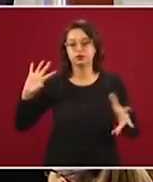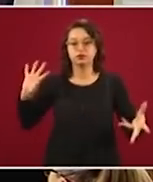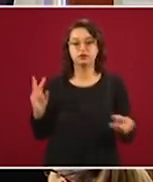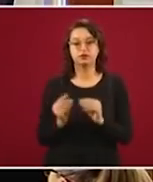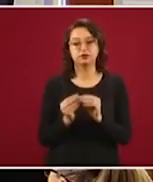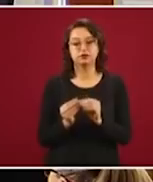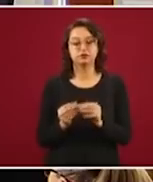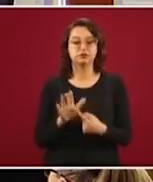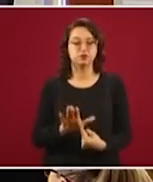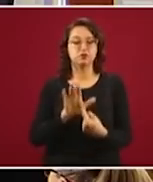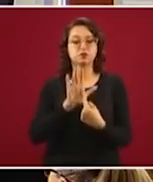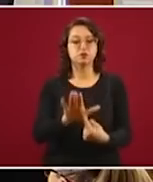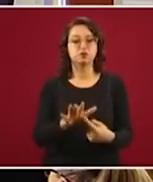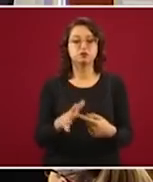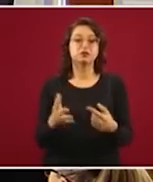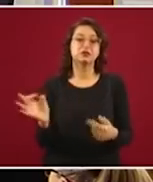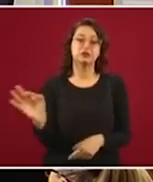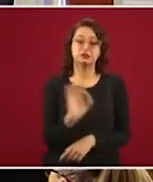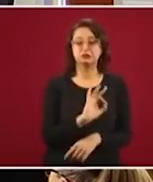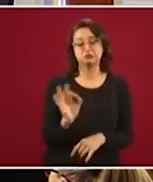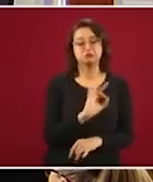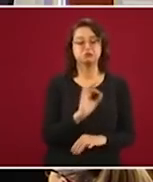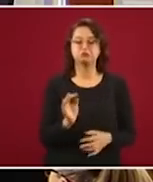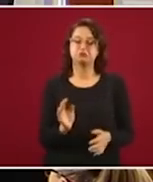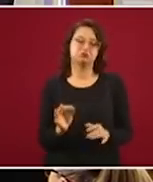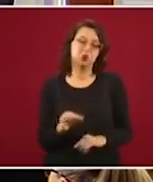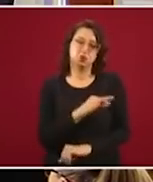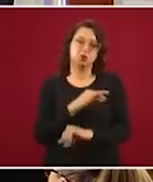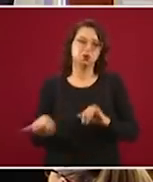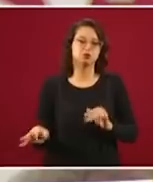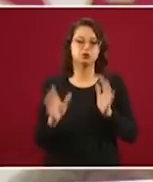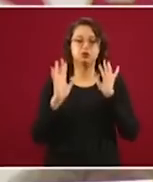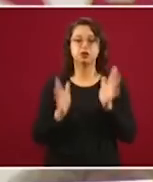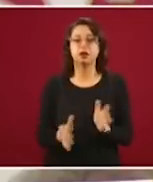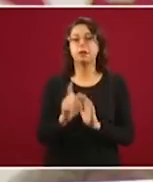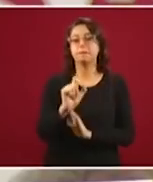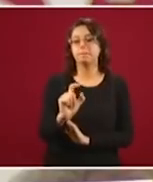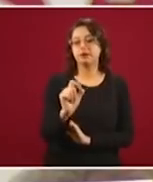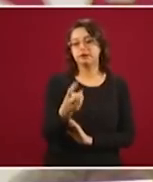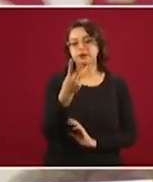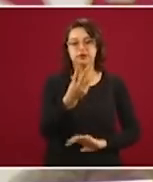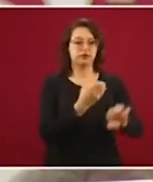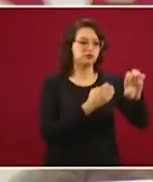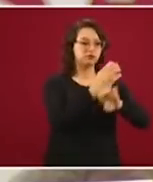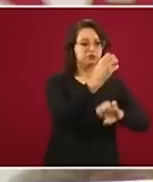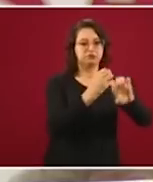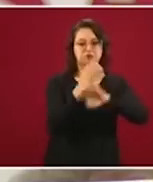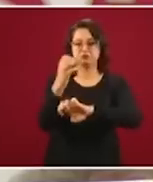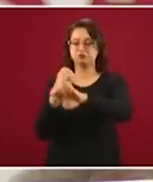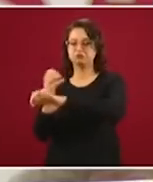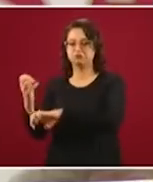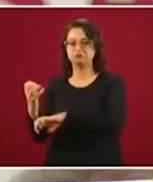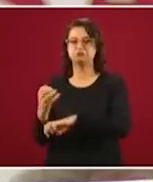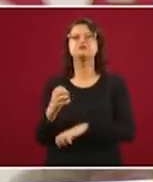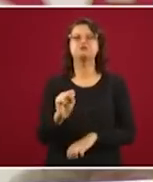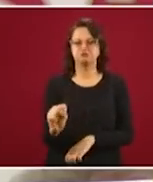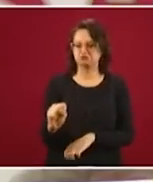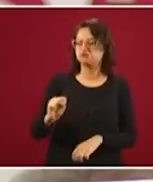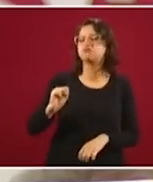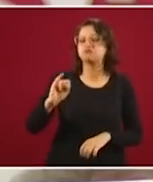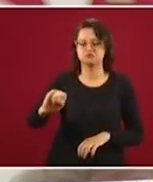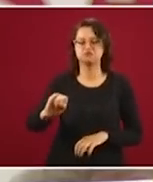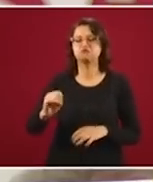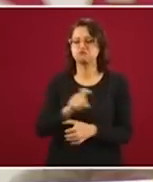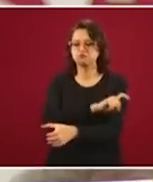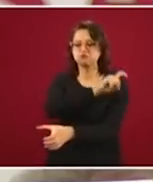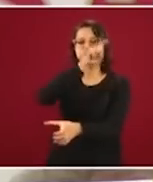posiblemente es el final, es que 23 estados, 23 gobiernos estatales claramente se comprometieron